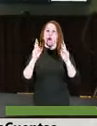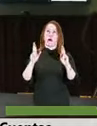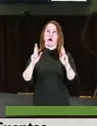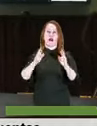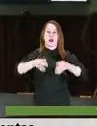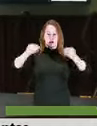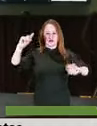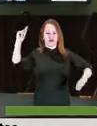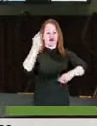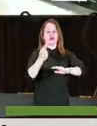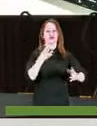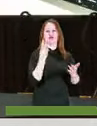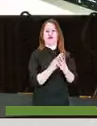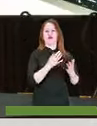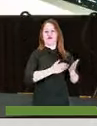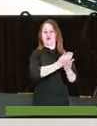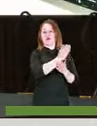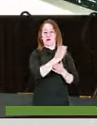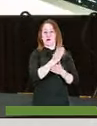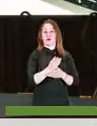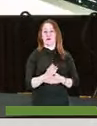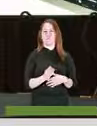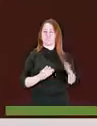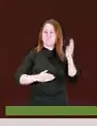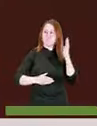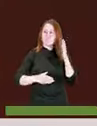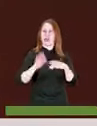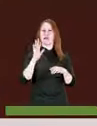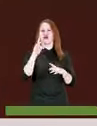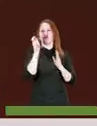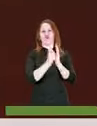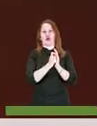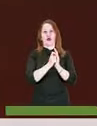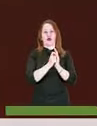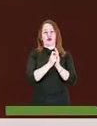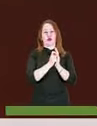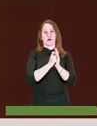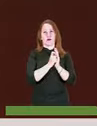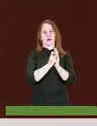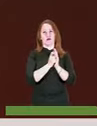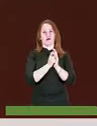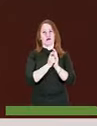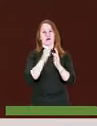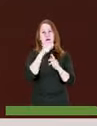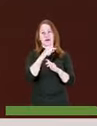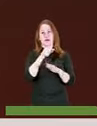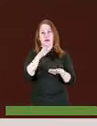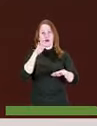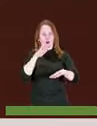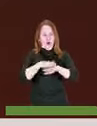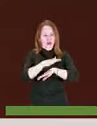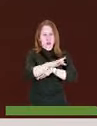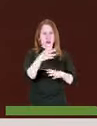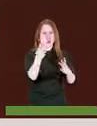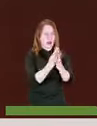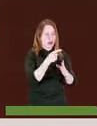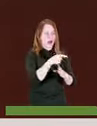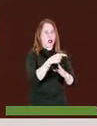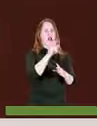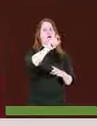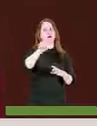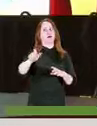El mayor incentivo o el mayor desincentivo a delinquir en nuestro sistema es que realmente haya una consecuencia con las personas que